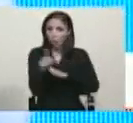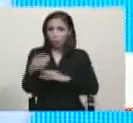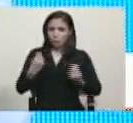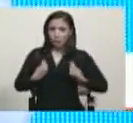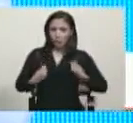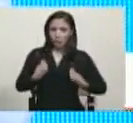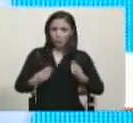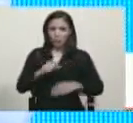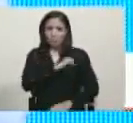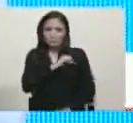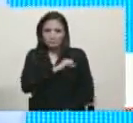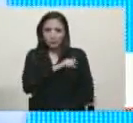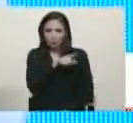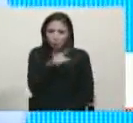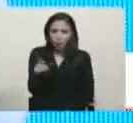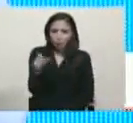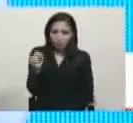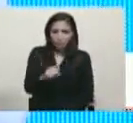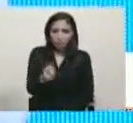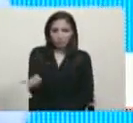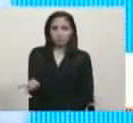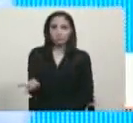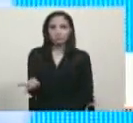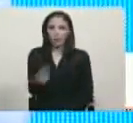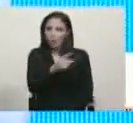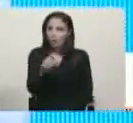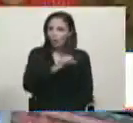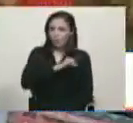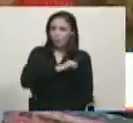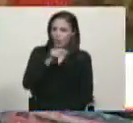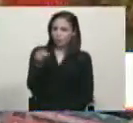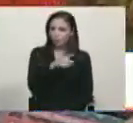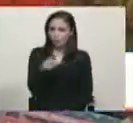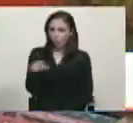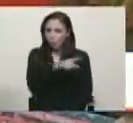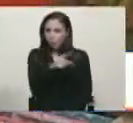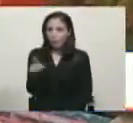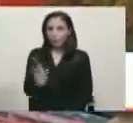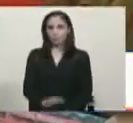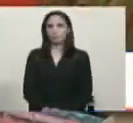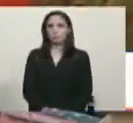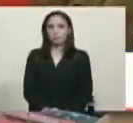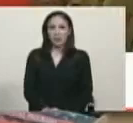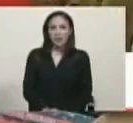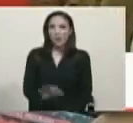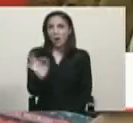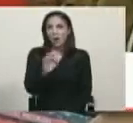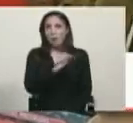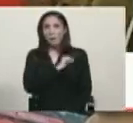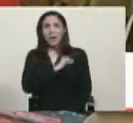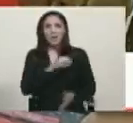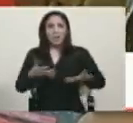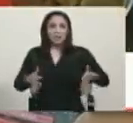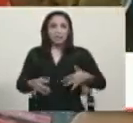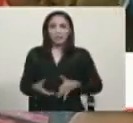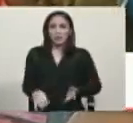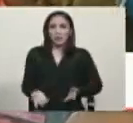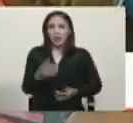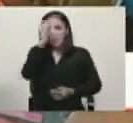asustado? ¿Alguno de ustedes tiene miedo? ¿Alguno de ustedes se atemoriza ante Donald